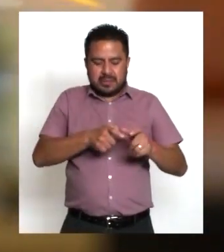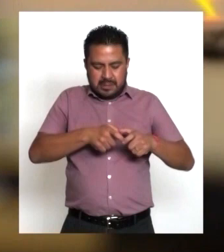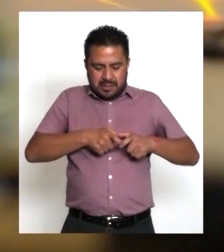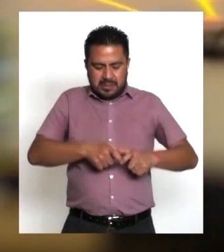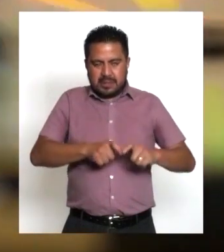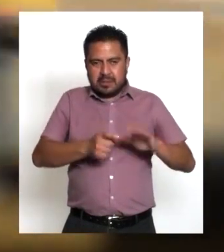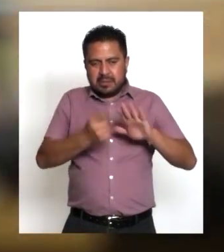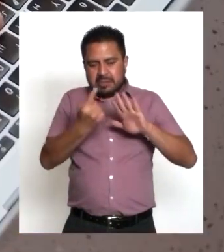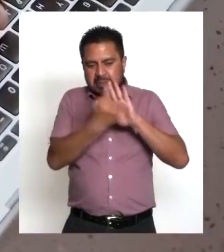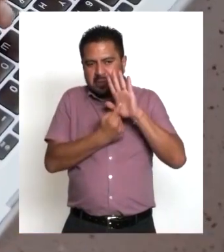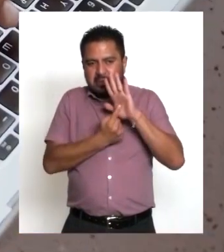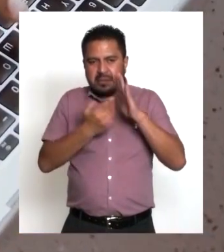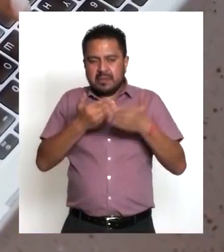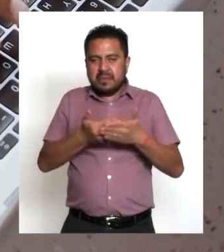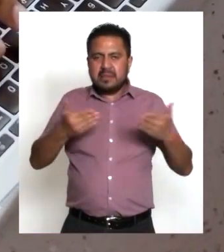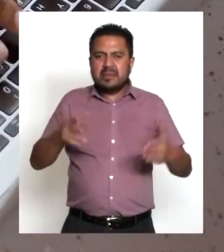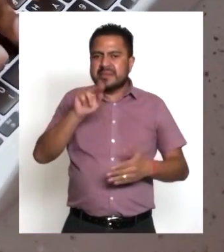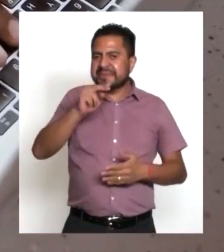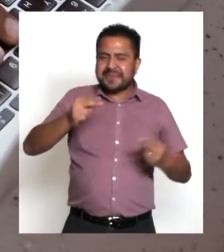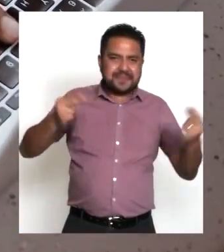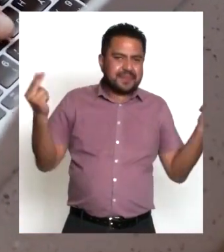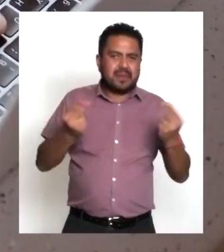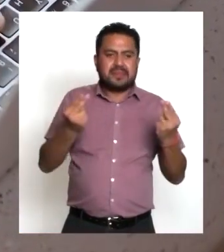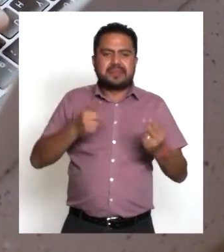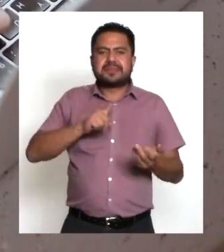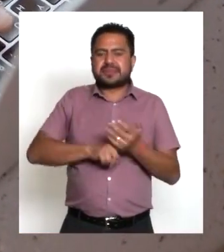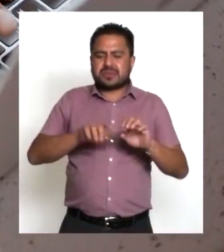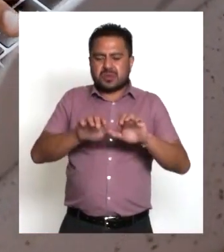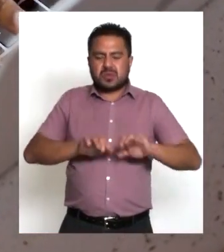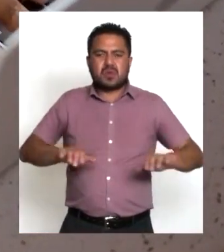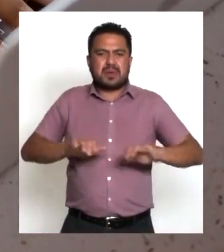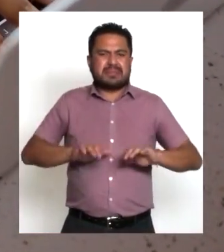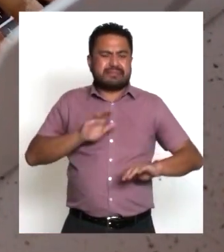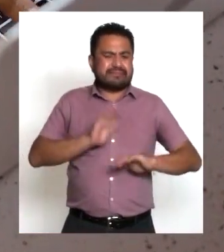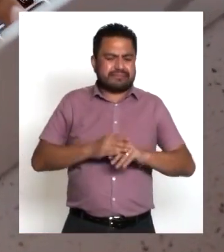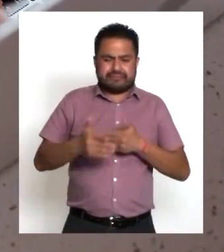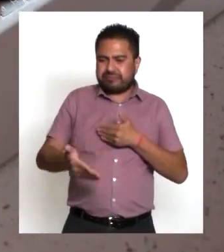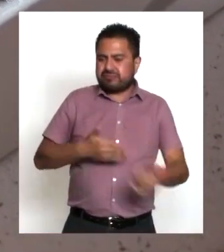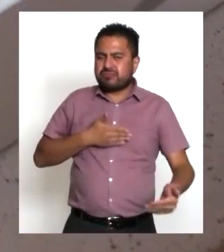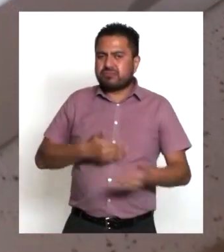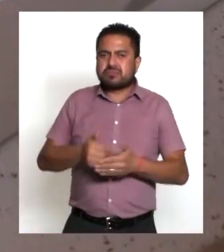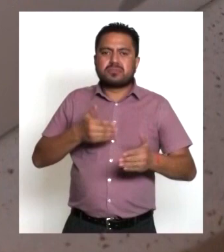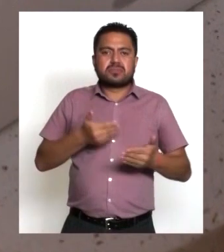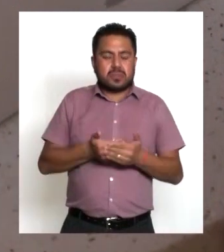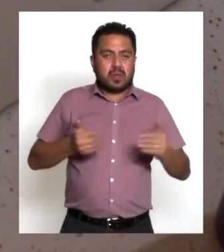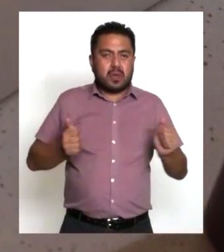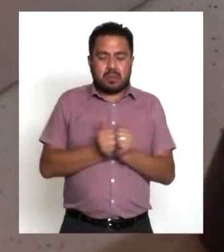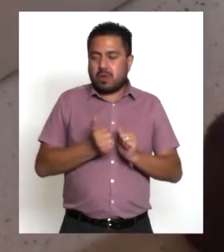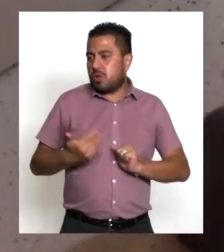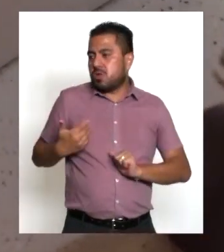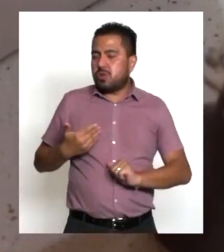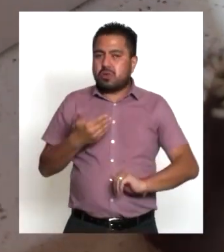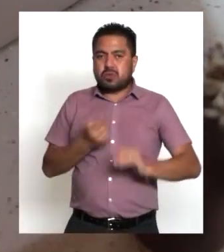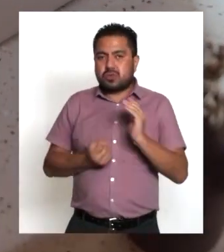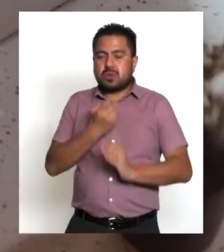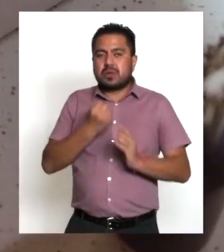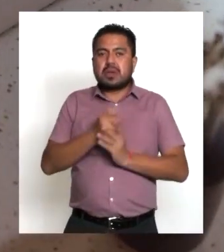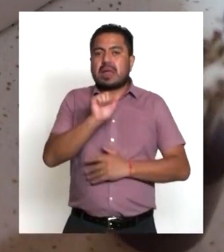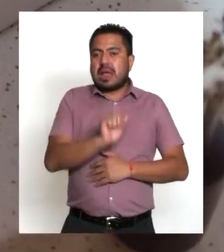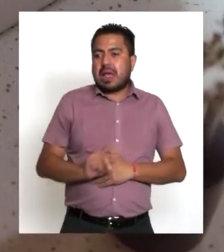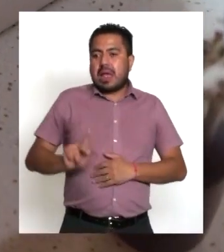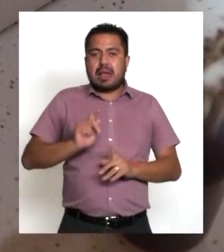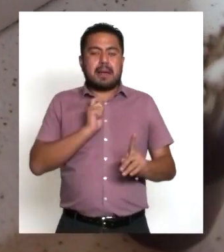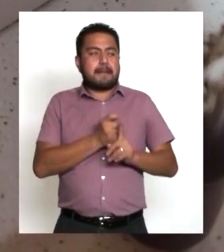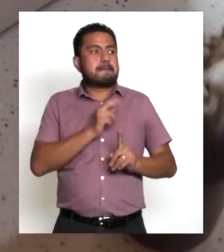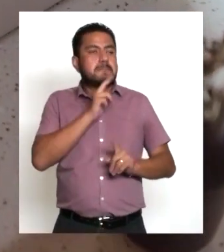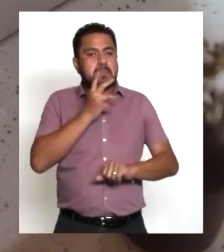el dispositivo. Actualmente, no se necesita tener equipo o software sofisticado con actualizaciones recientes, pues si